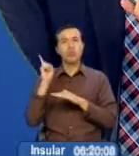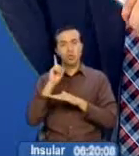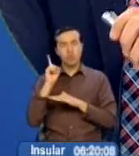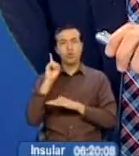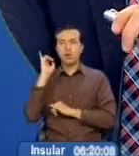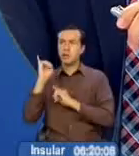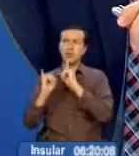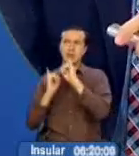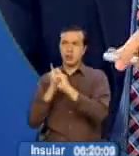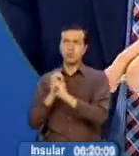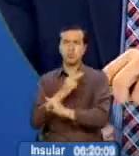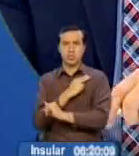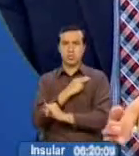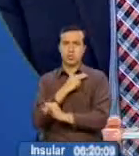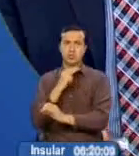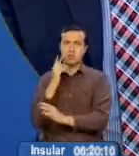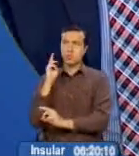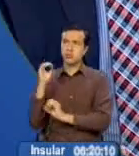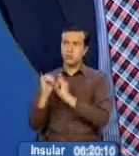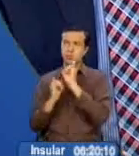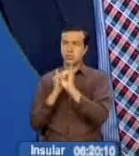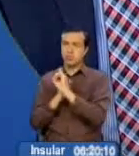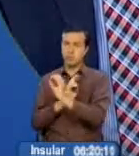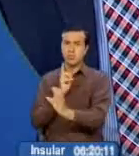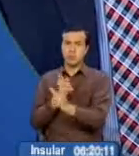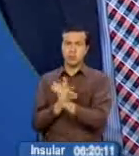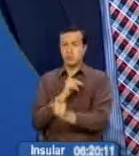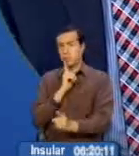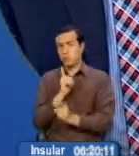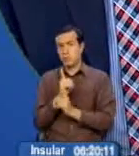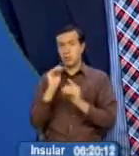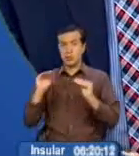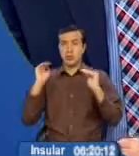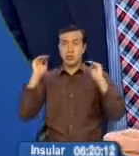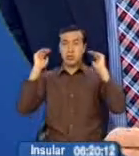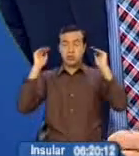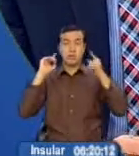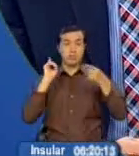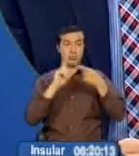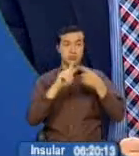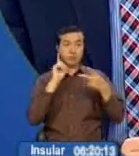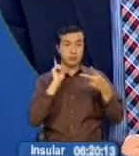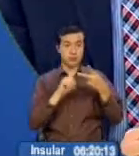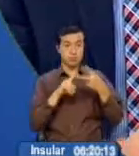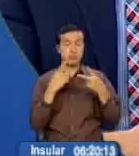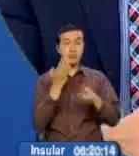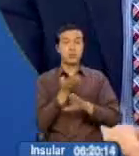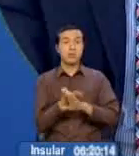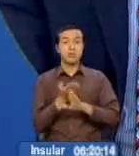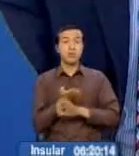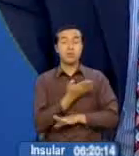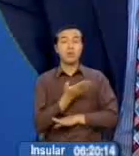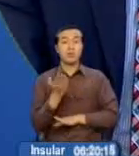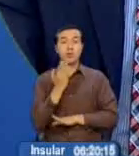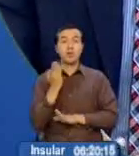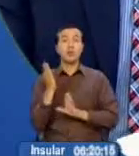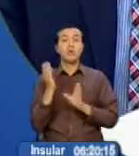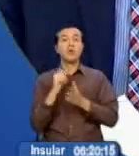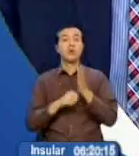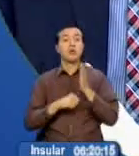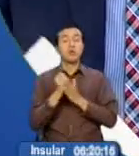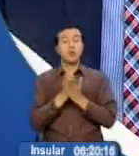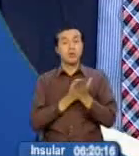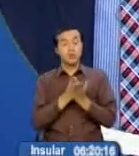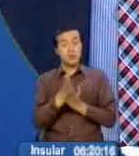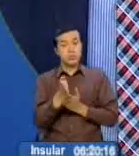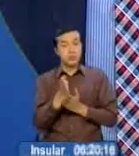insertarnos en la problemática internacional, me refiero de los rankings. Y segundo, planteo la acreditación de las